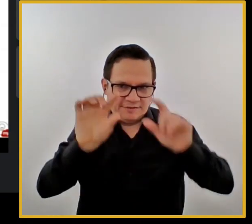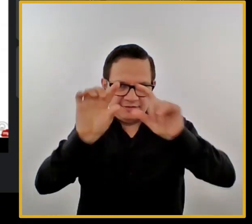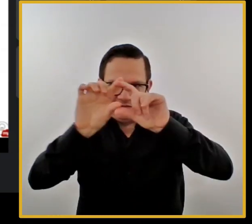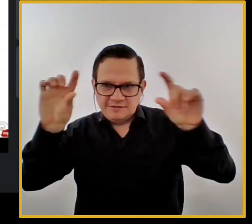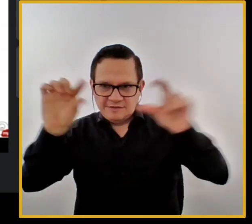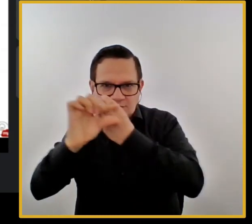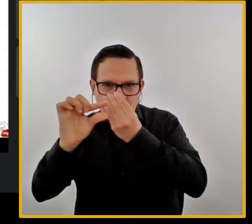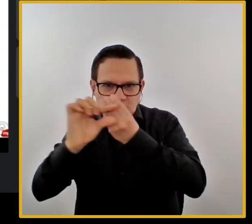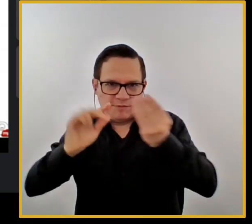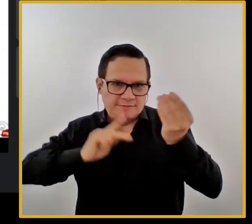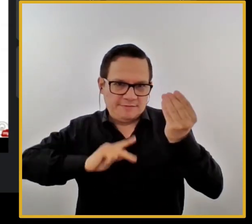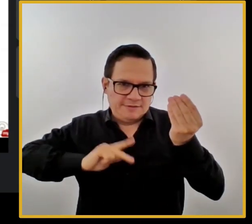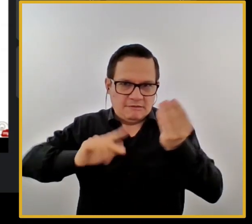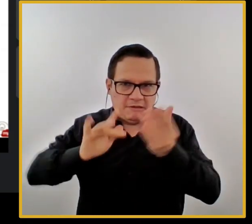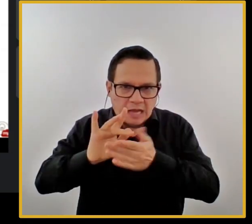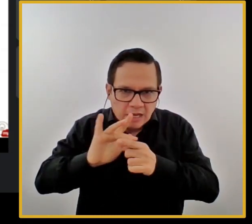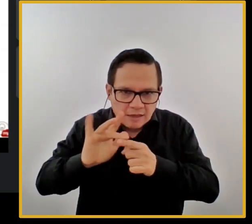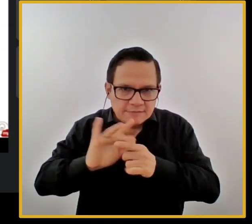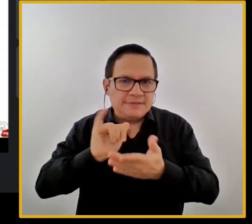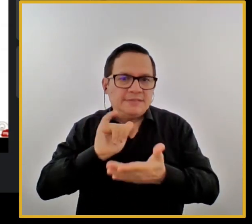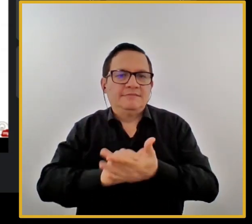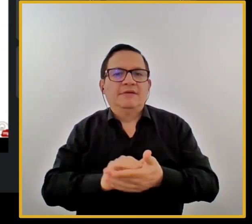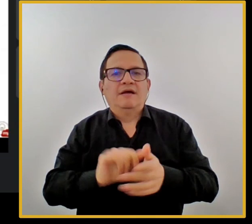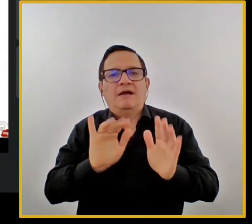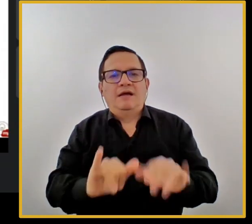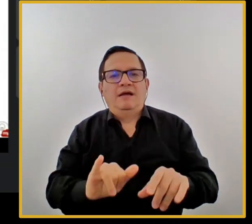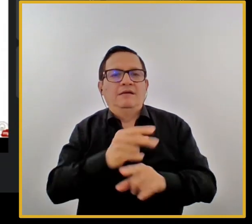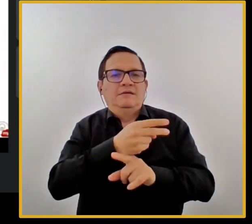Entonces igual a que a